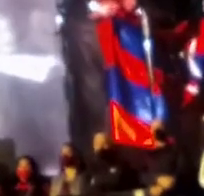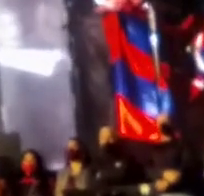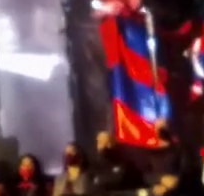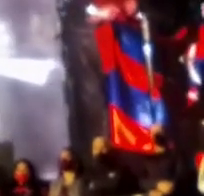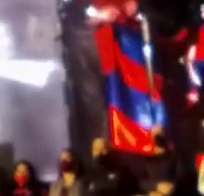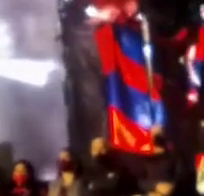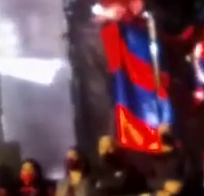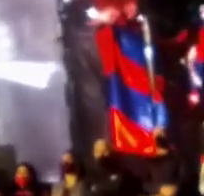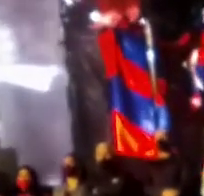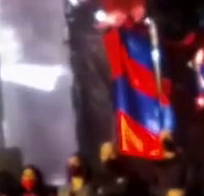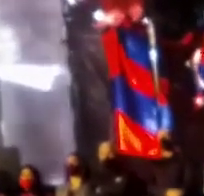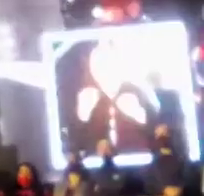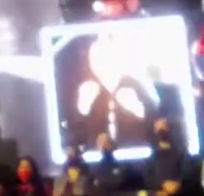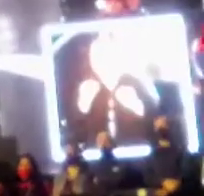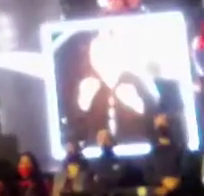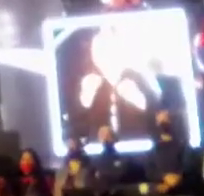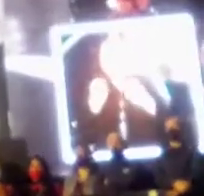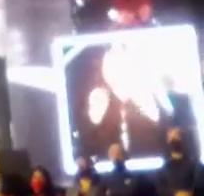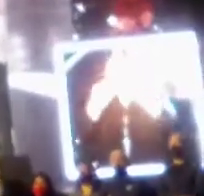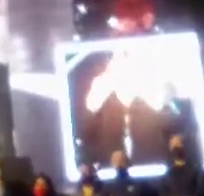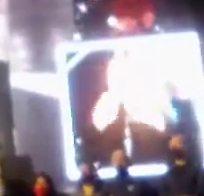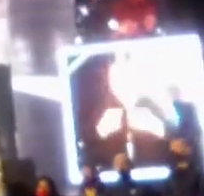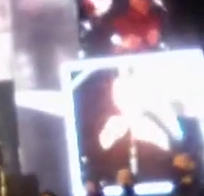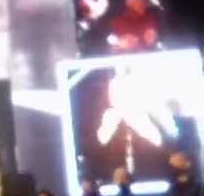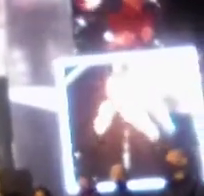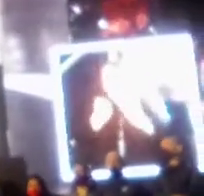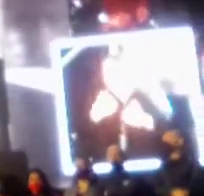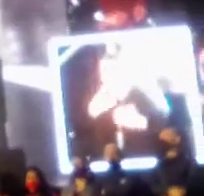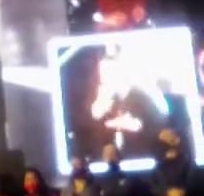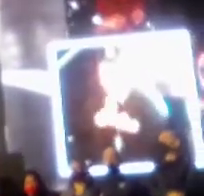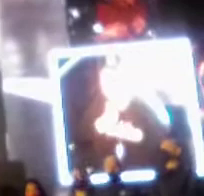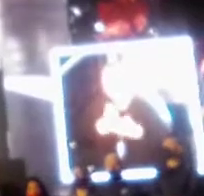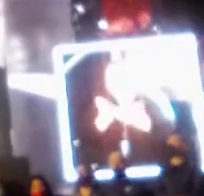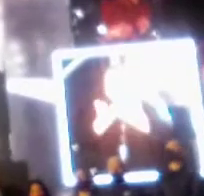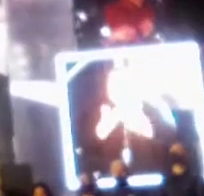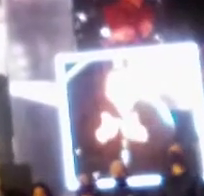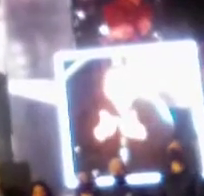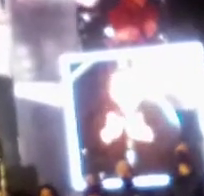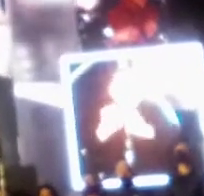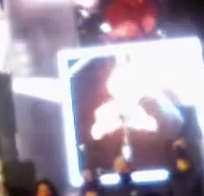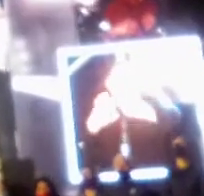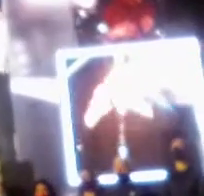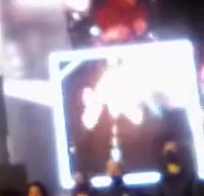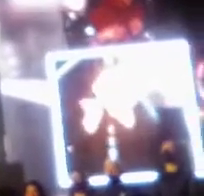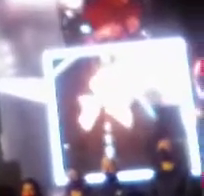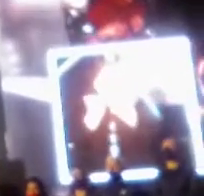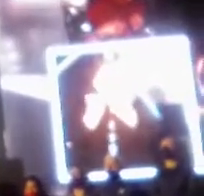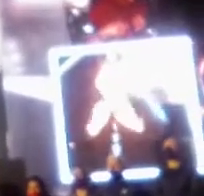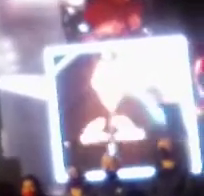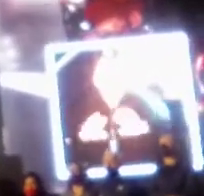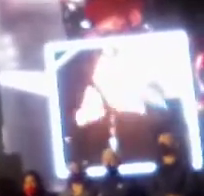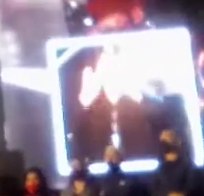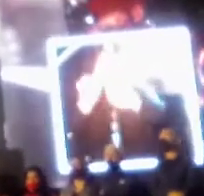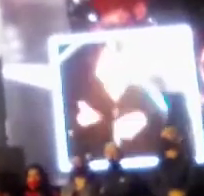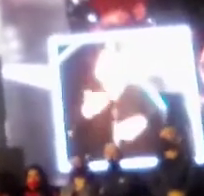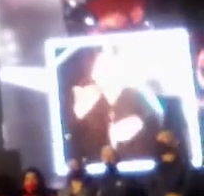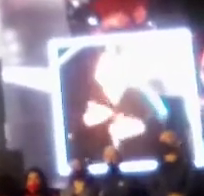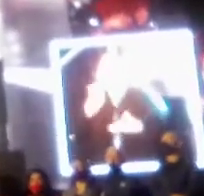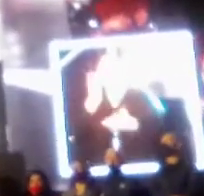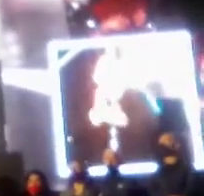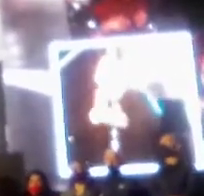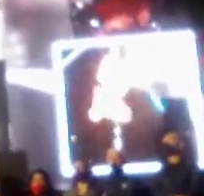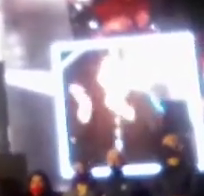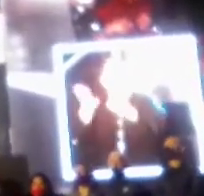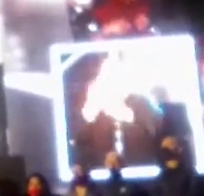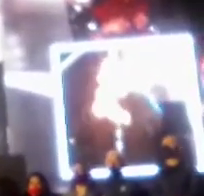es posible en la plena vigencia de sus derechos de organización y huelga. La huelga y la protesta son derechos y